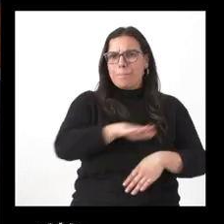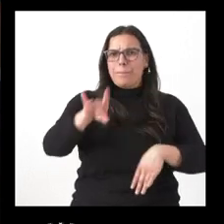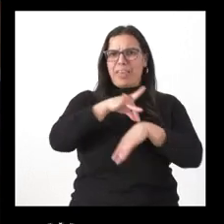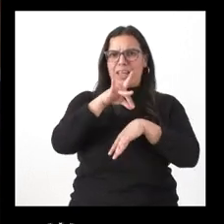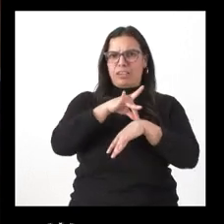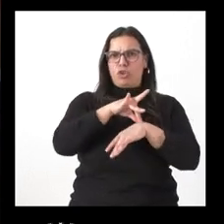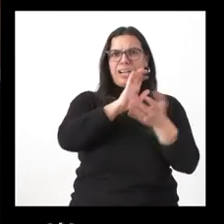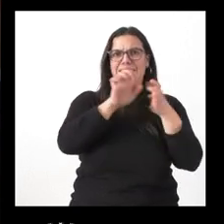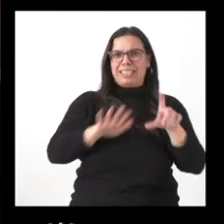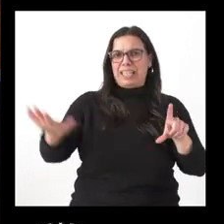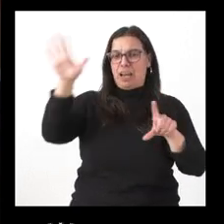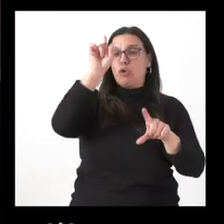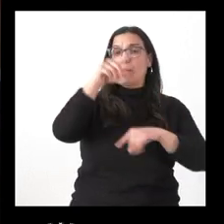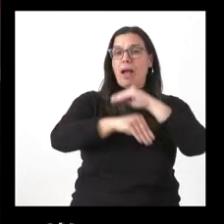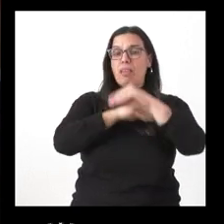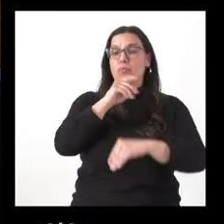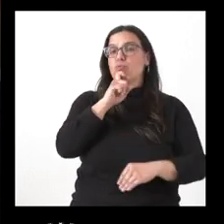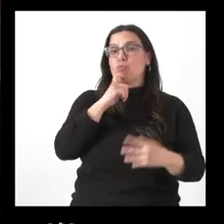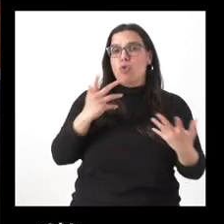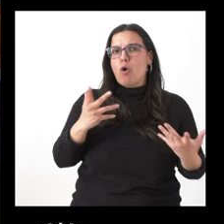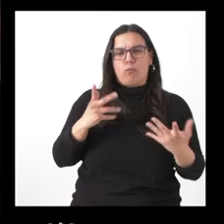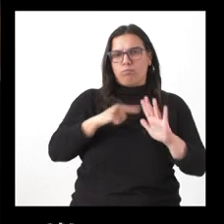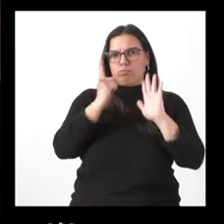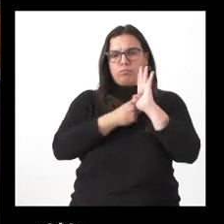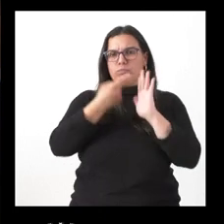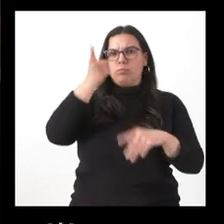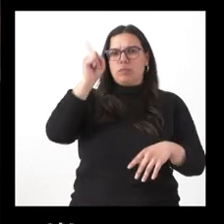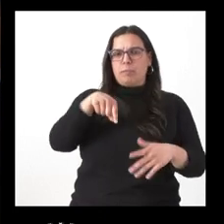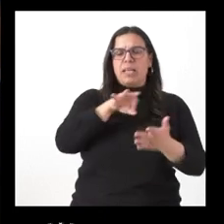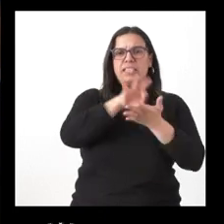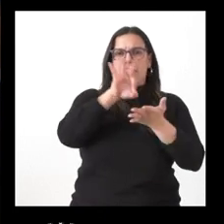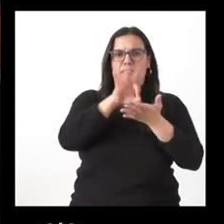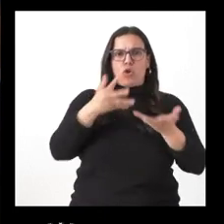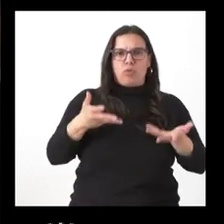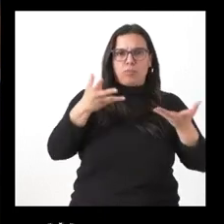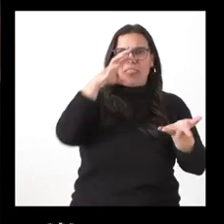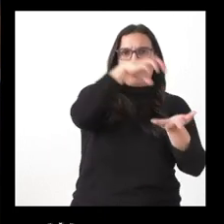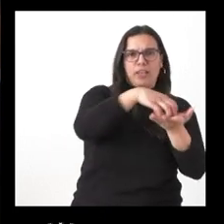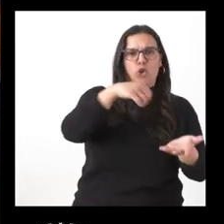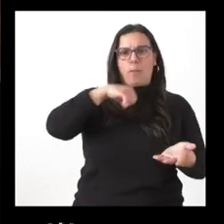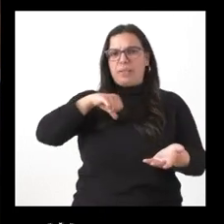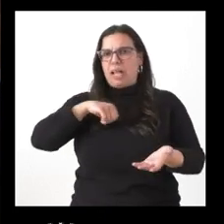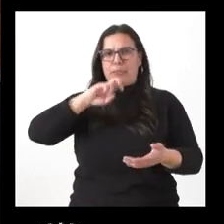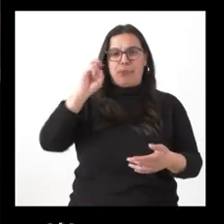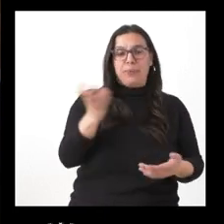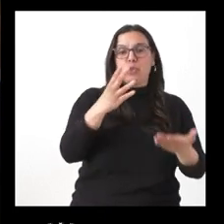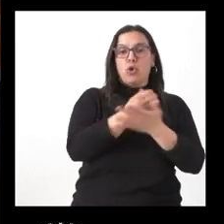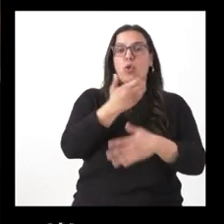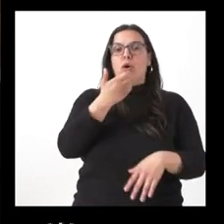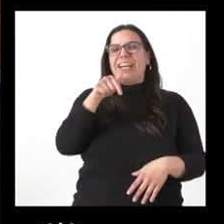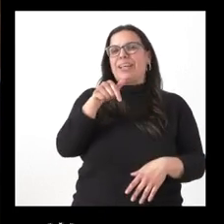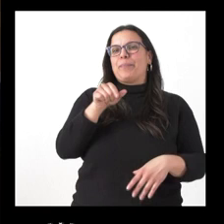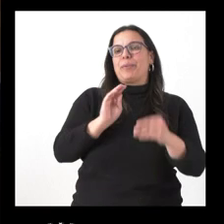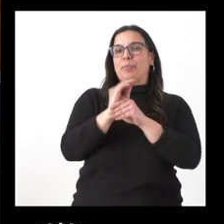lo hacemos naturalmente también de forma plena en los oídos asistenciales y que si hay una aportación Aquí se habla de